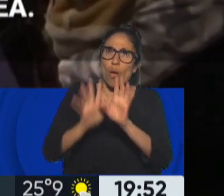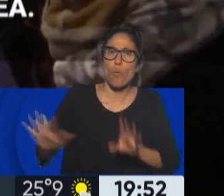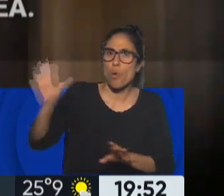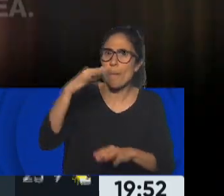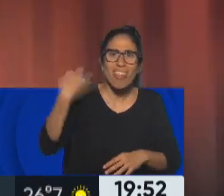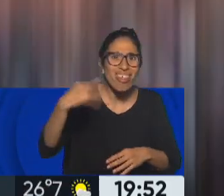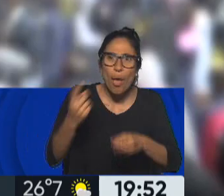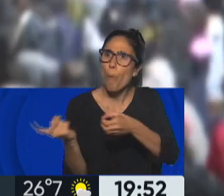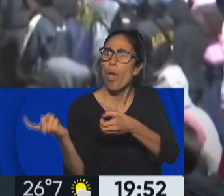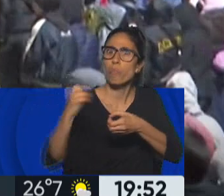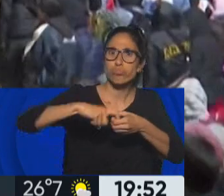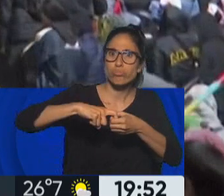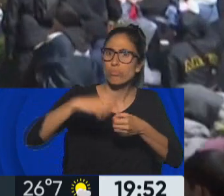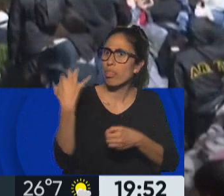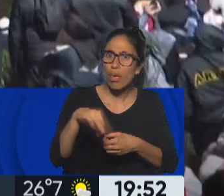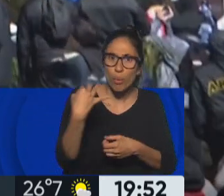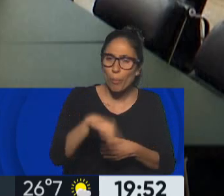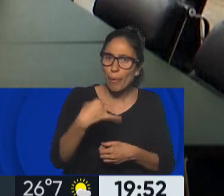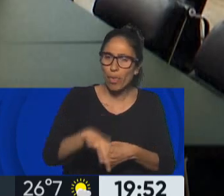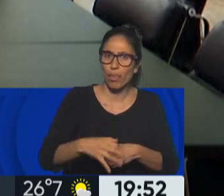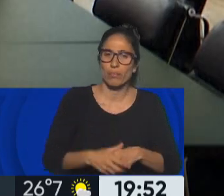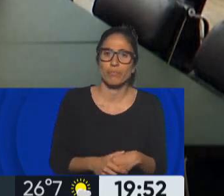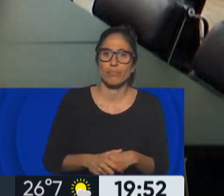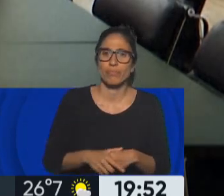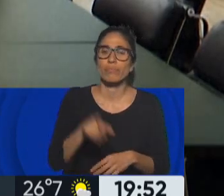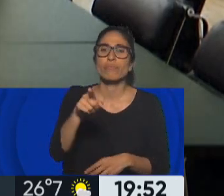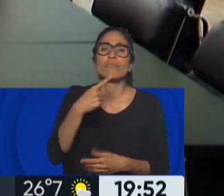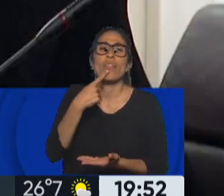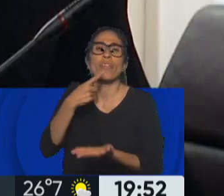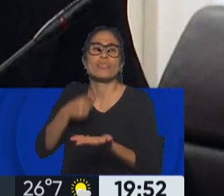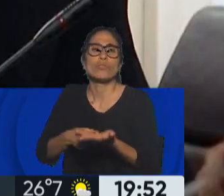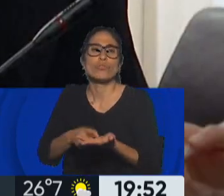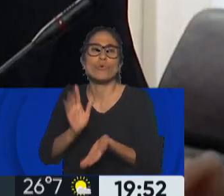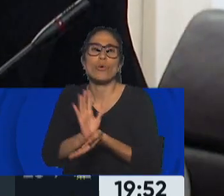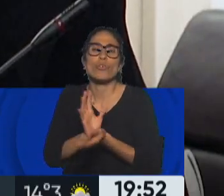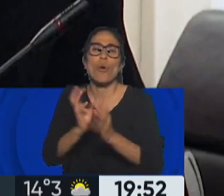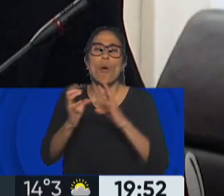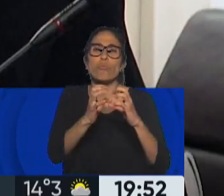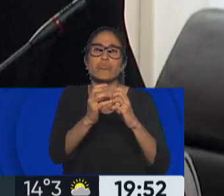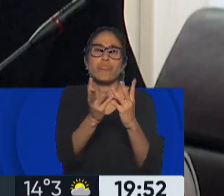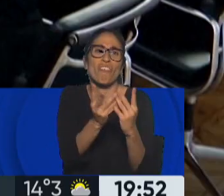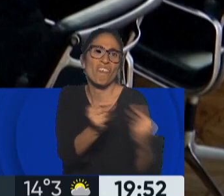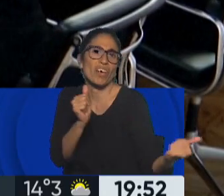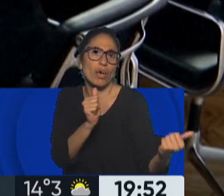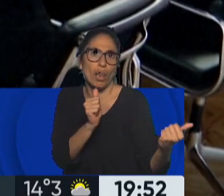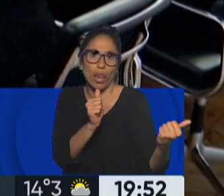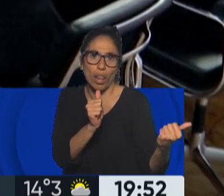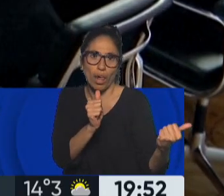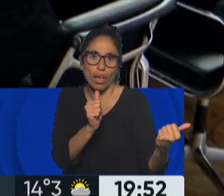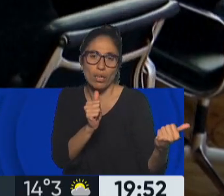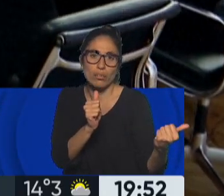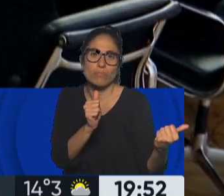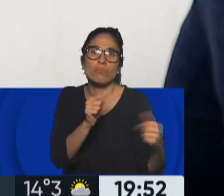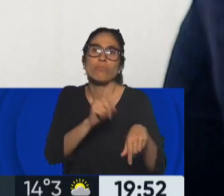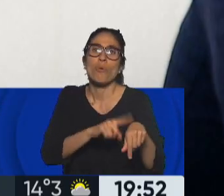of European family. La decisión de suspender las conversaciones para incorporarse al bloque se tomó apenas horas después de